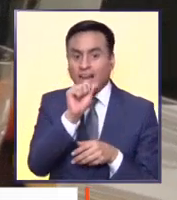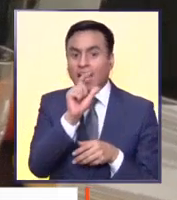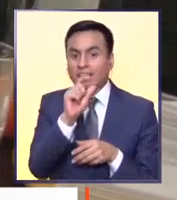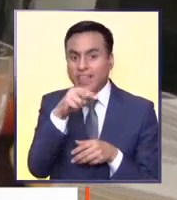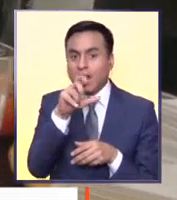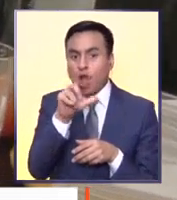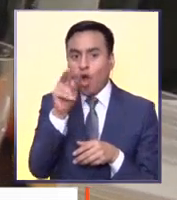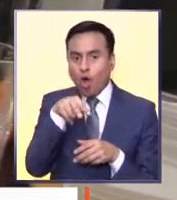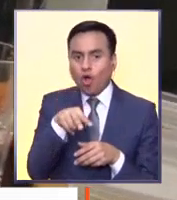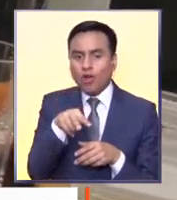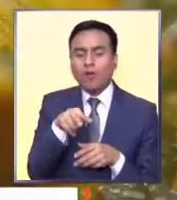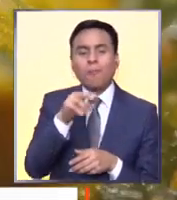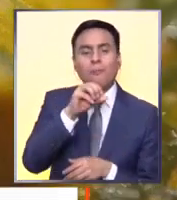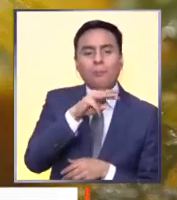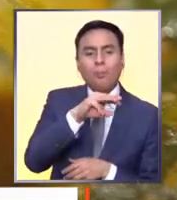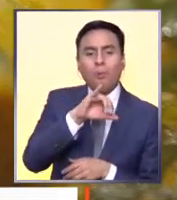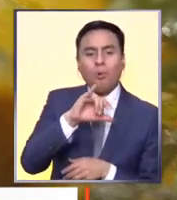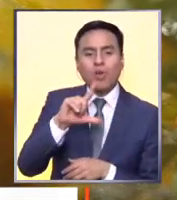canelón de molleja.